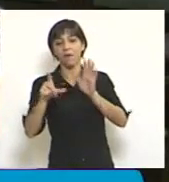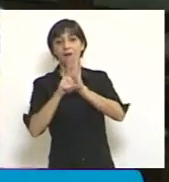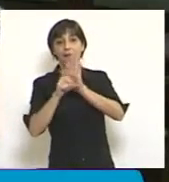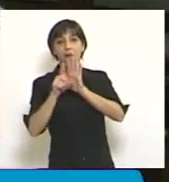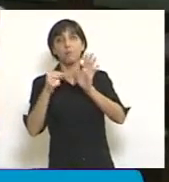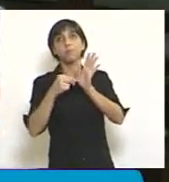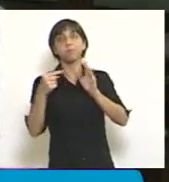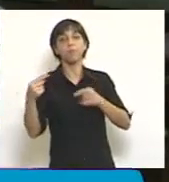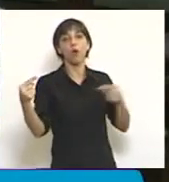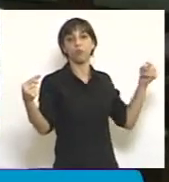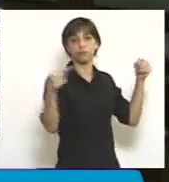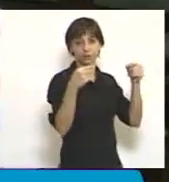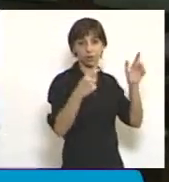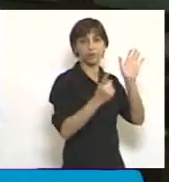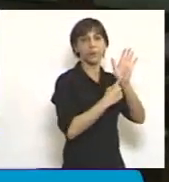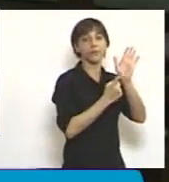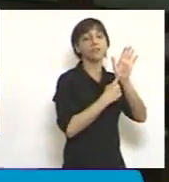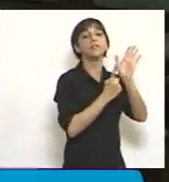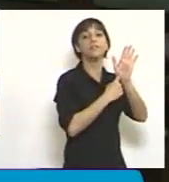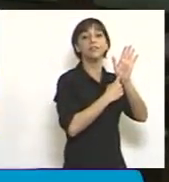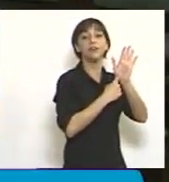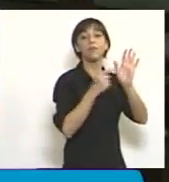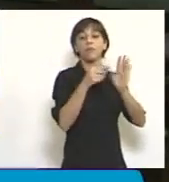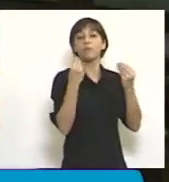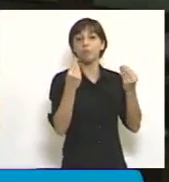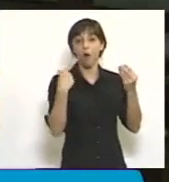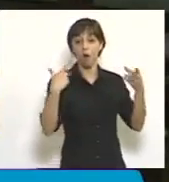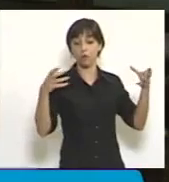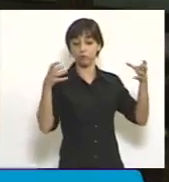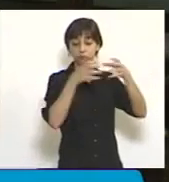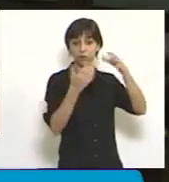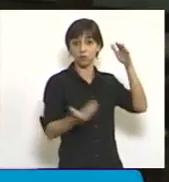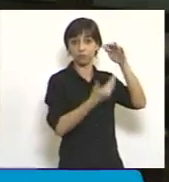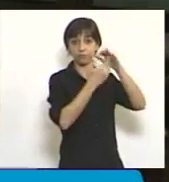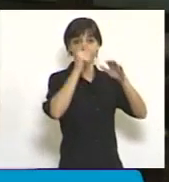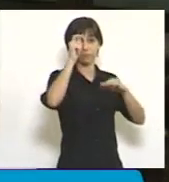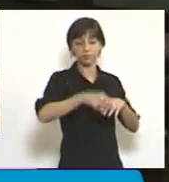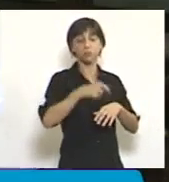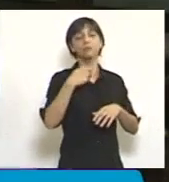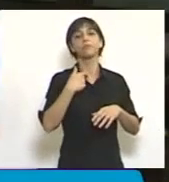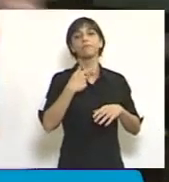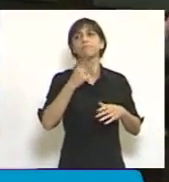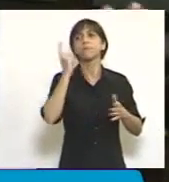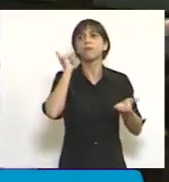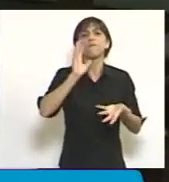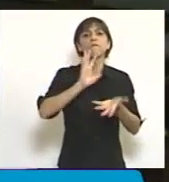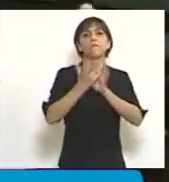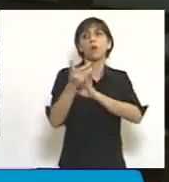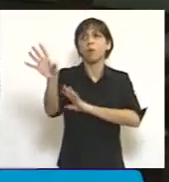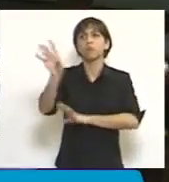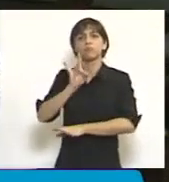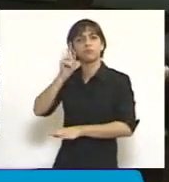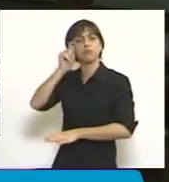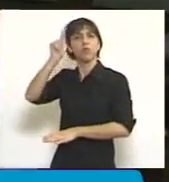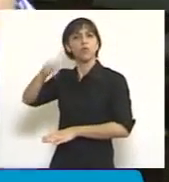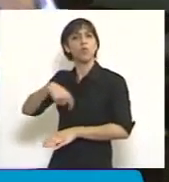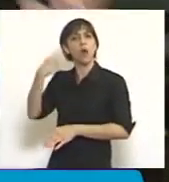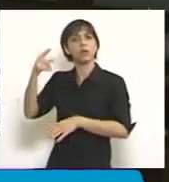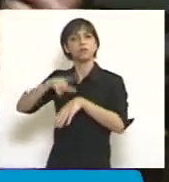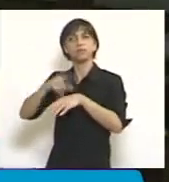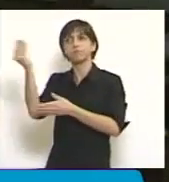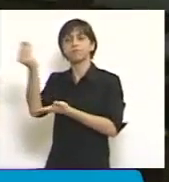Y entonces sobrevino el fallo Rosa de la Corte Suprema, que tantas veces ha sido citado, y que declaró la